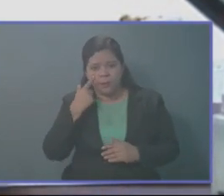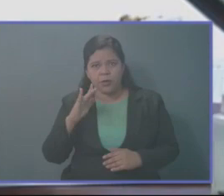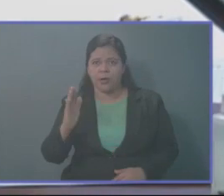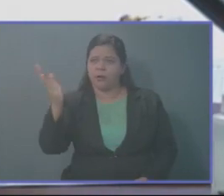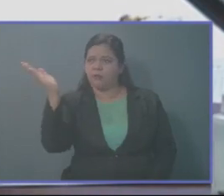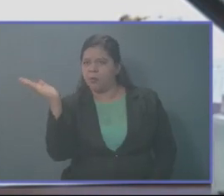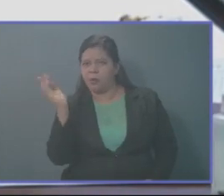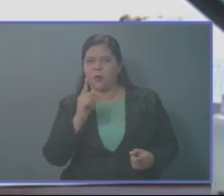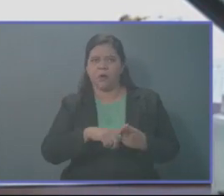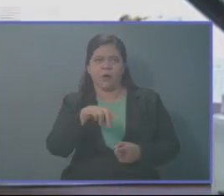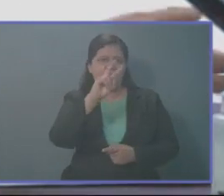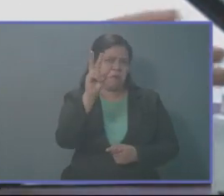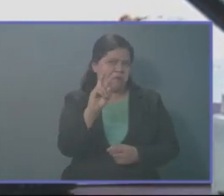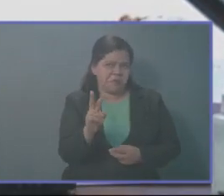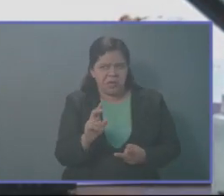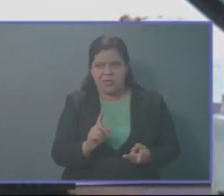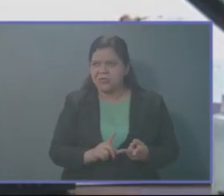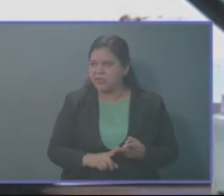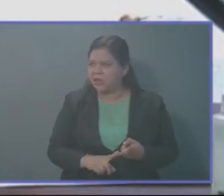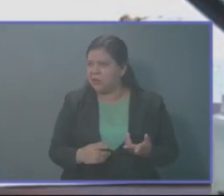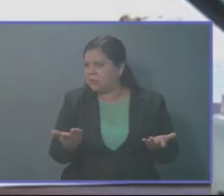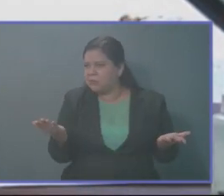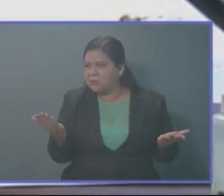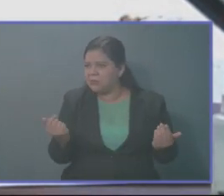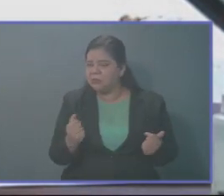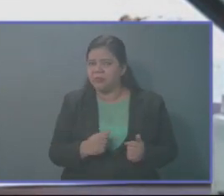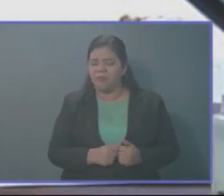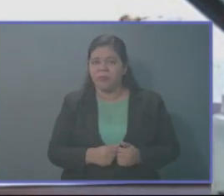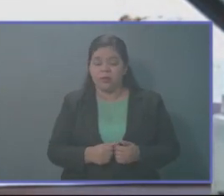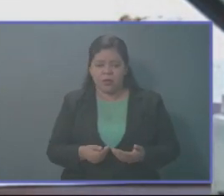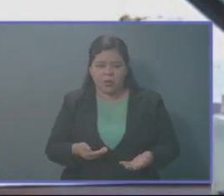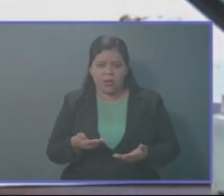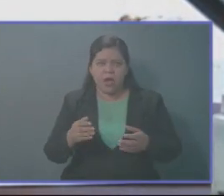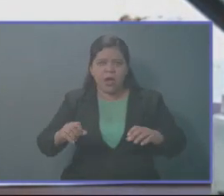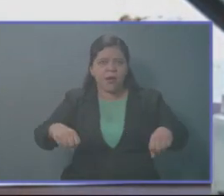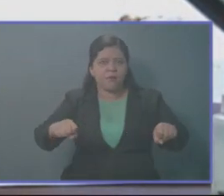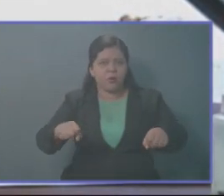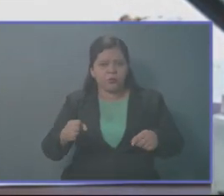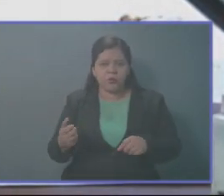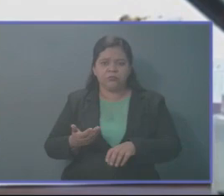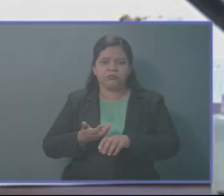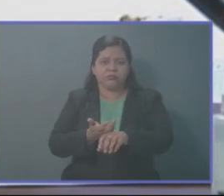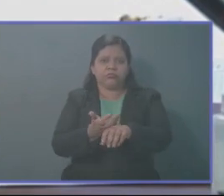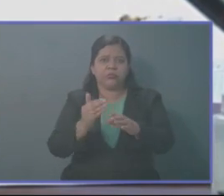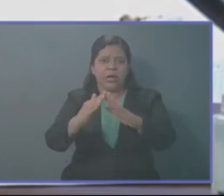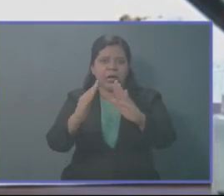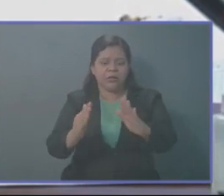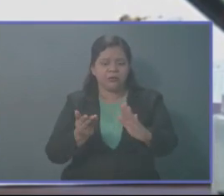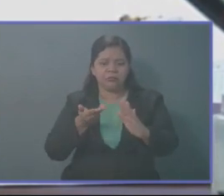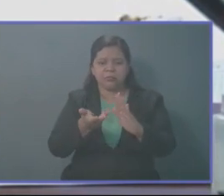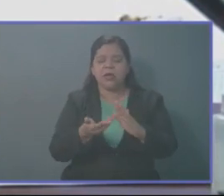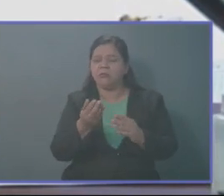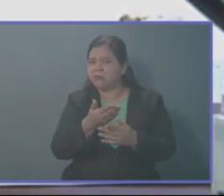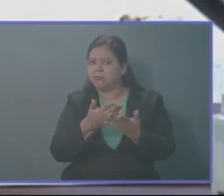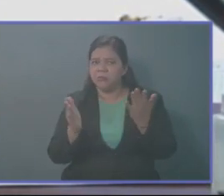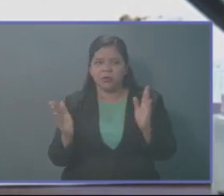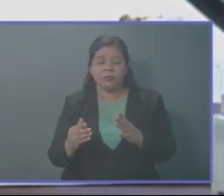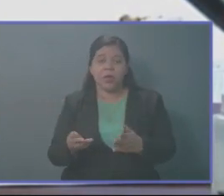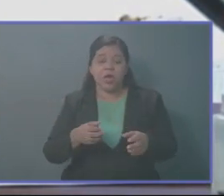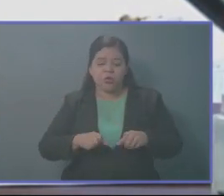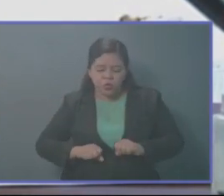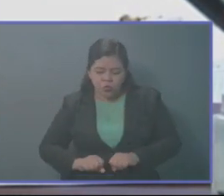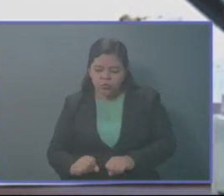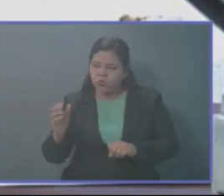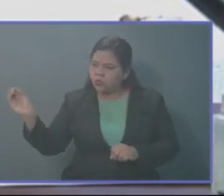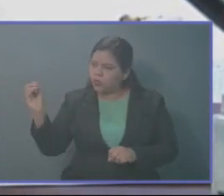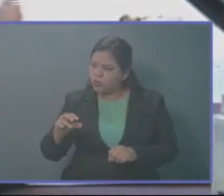campero, pizza, ¿cómo se llama? A domicilio, como no tienen idea. Los supermercados son